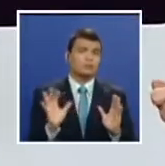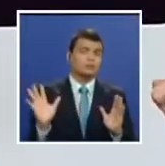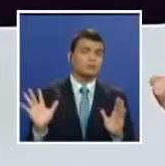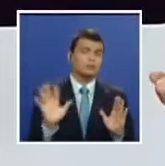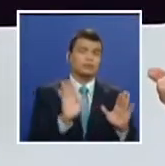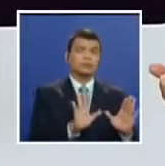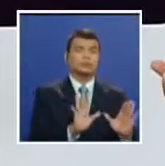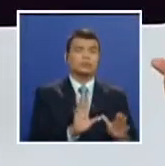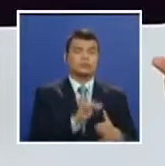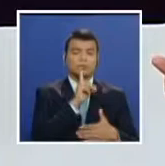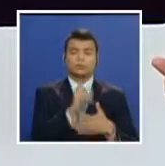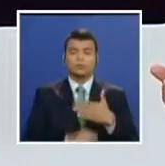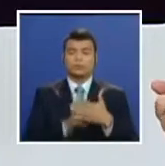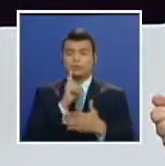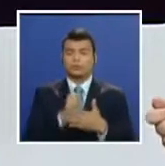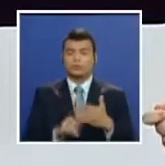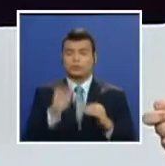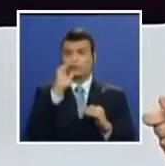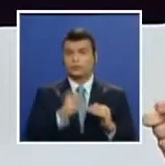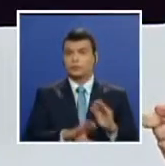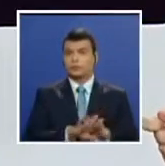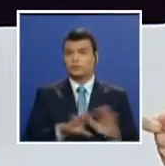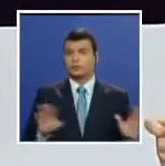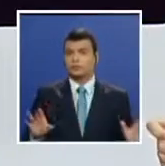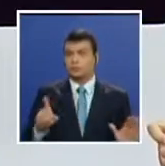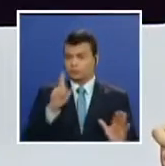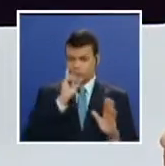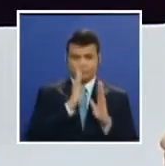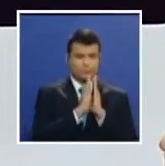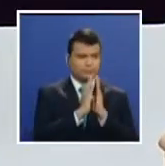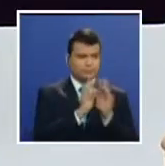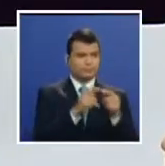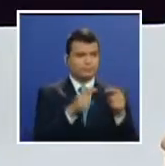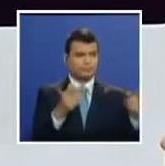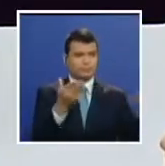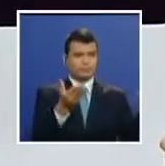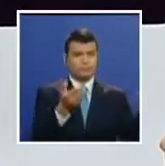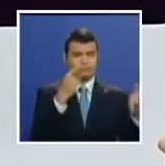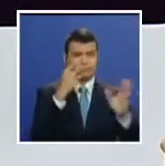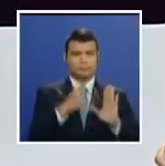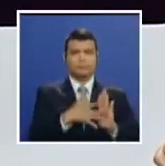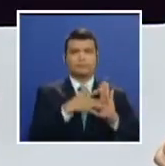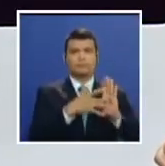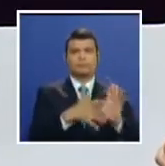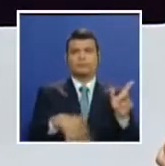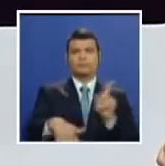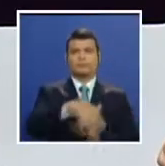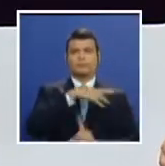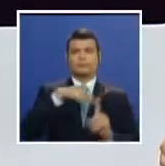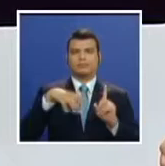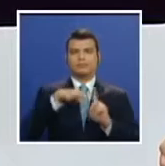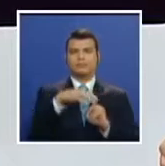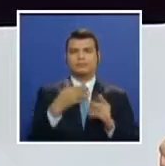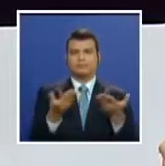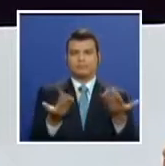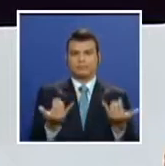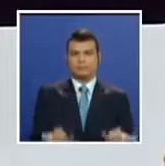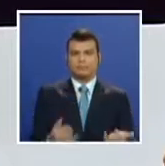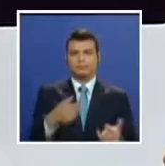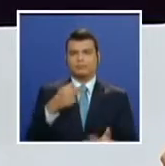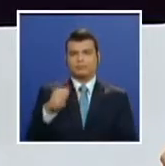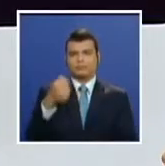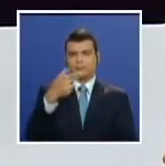baja del arancel tenemos más información a esta hora de la mañana les vamos a presentar el estado del tiempo en economía h de